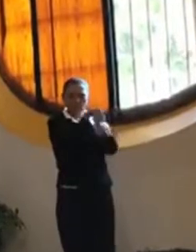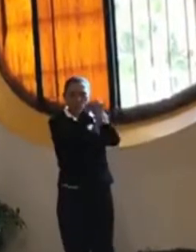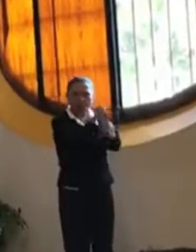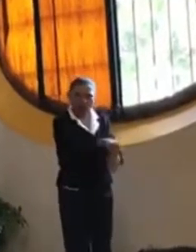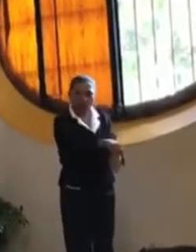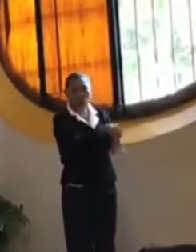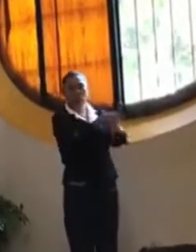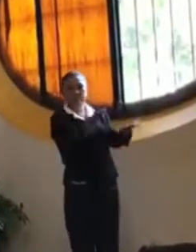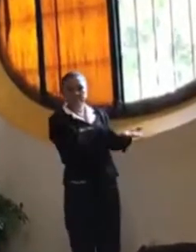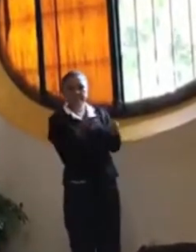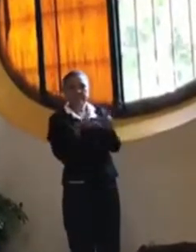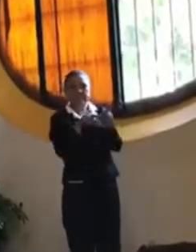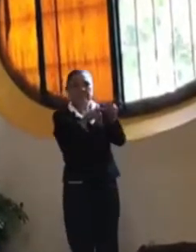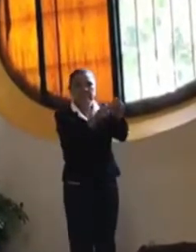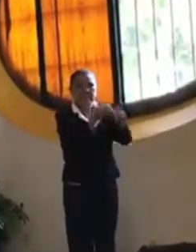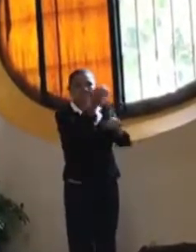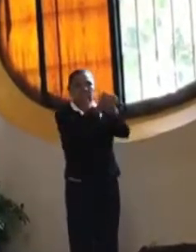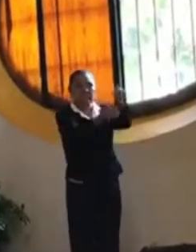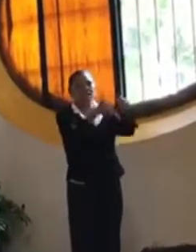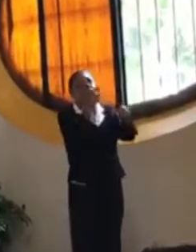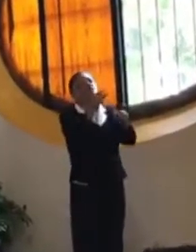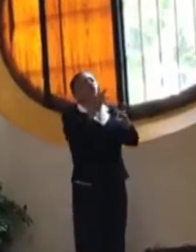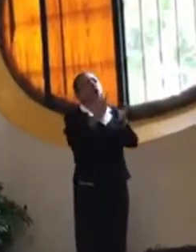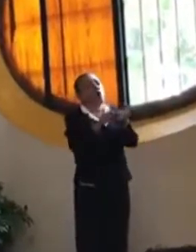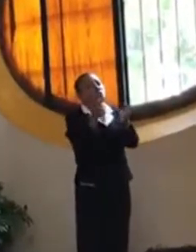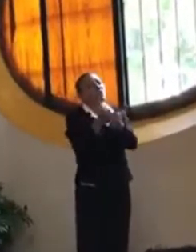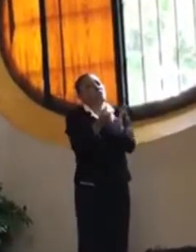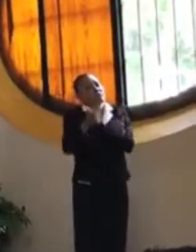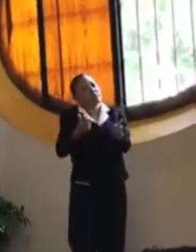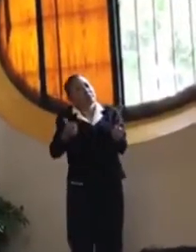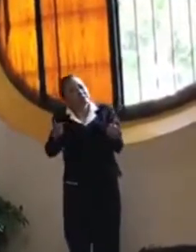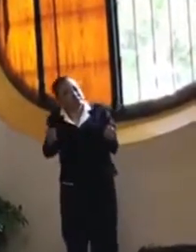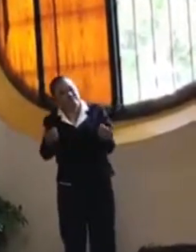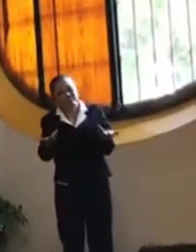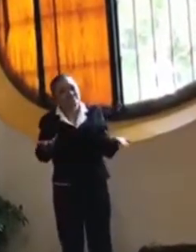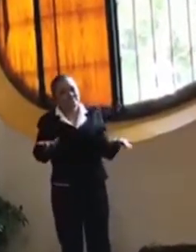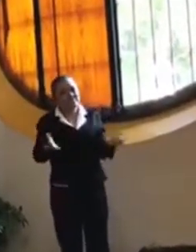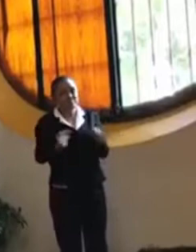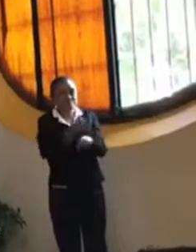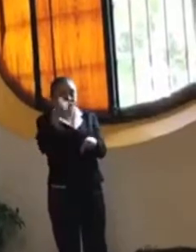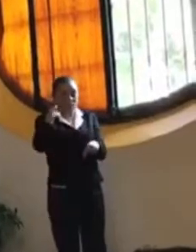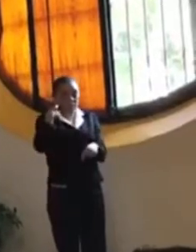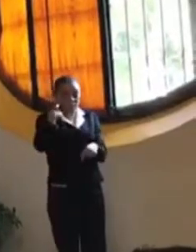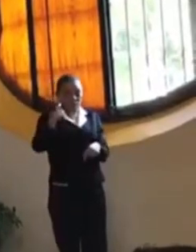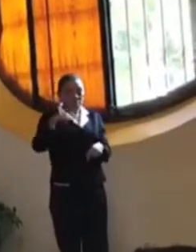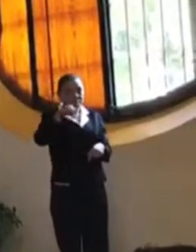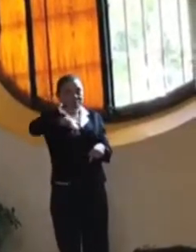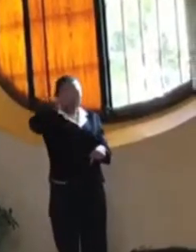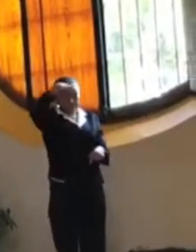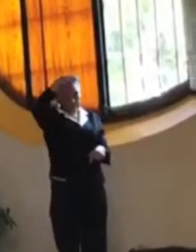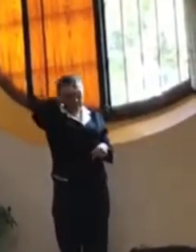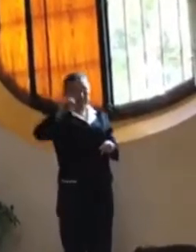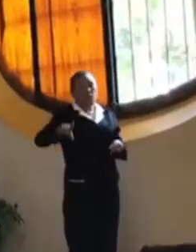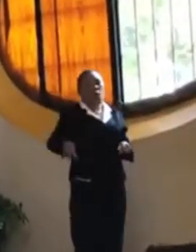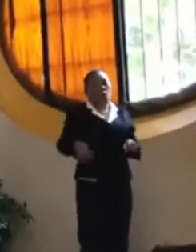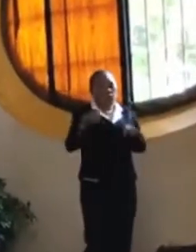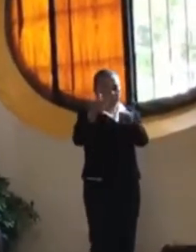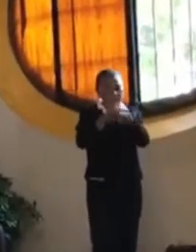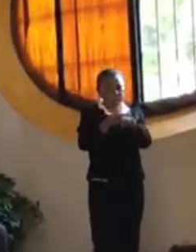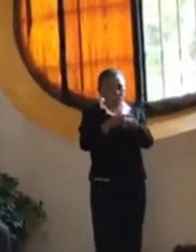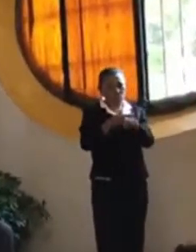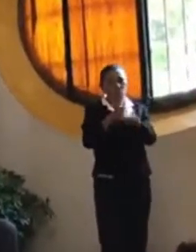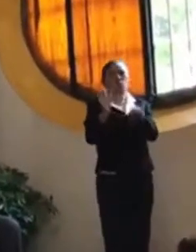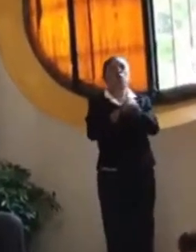Yo creo que lo que se ha logrado ahora, a la experiencia que yo tengo como gobernador, cuando recibimos